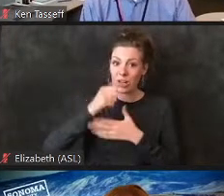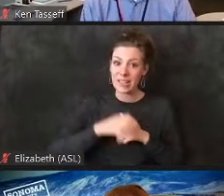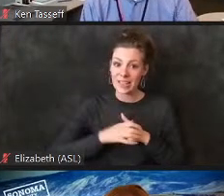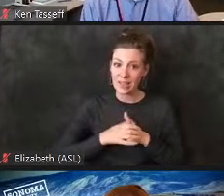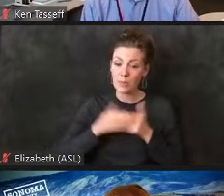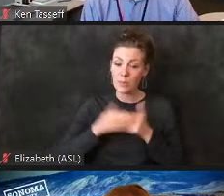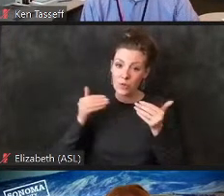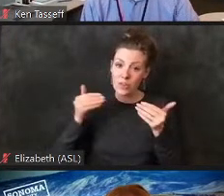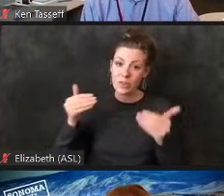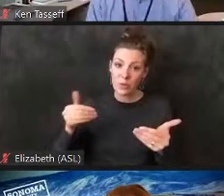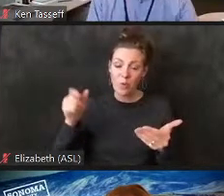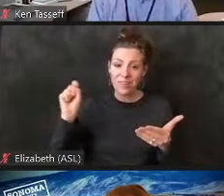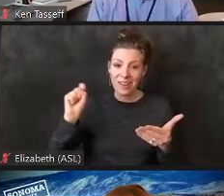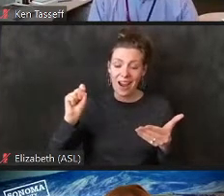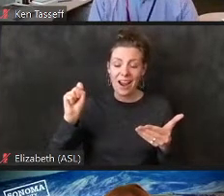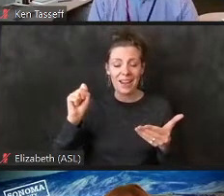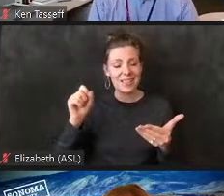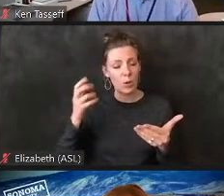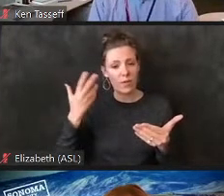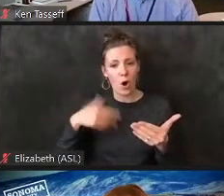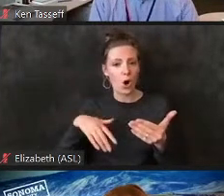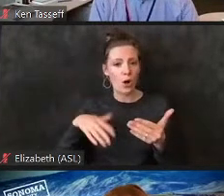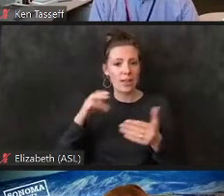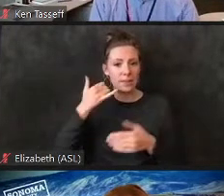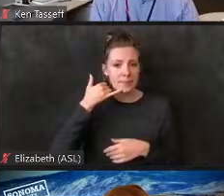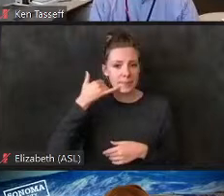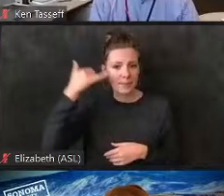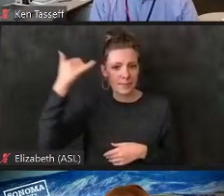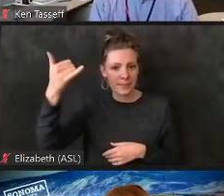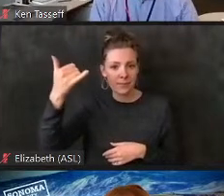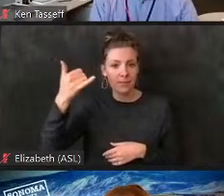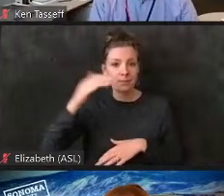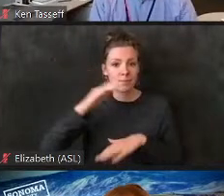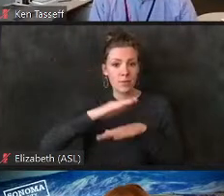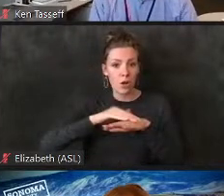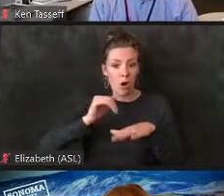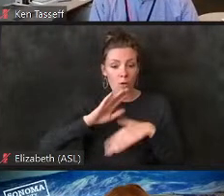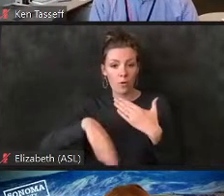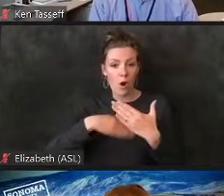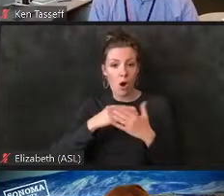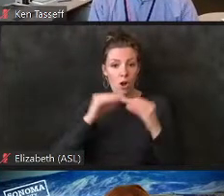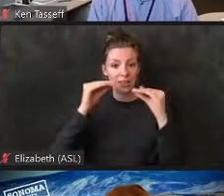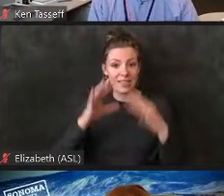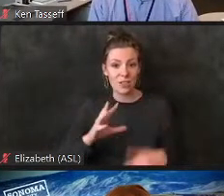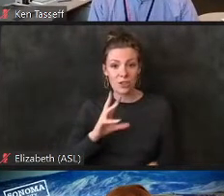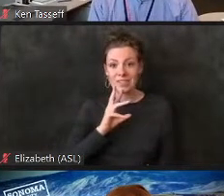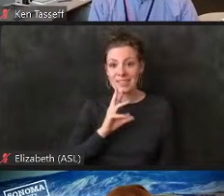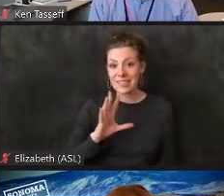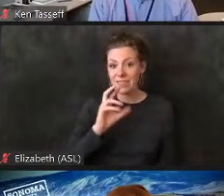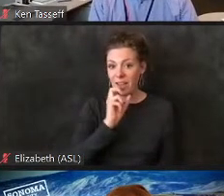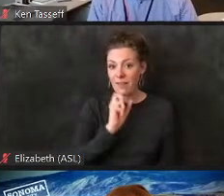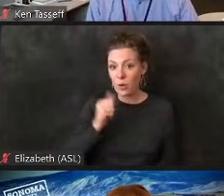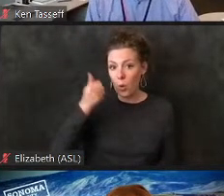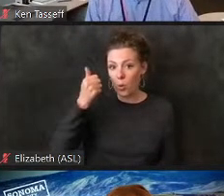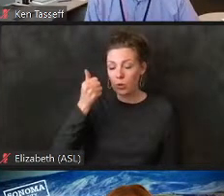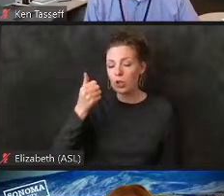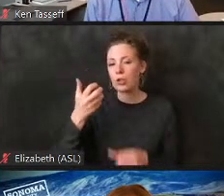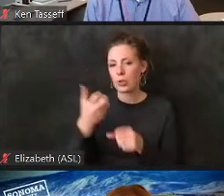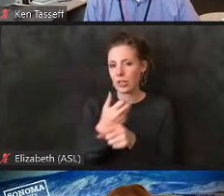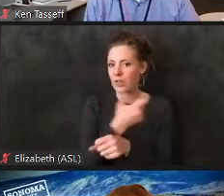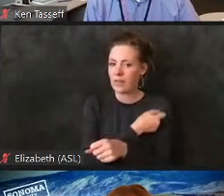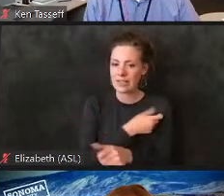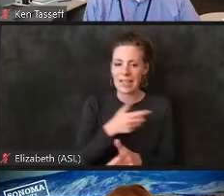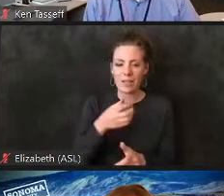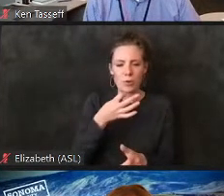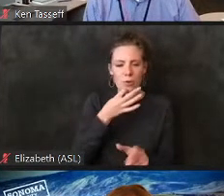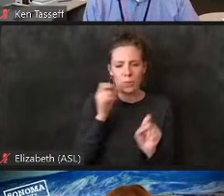Sabemos que los maestros y personas de las escuelas son personas de alta prioridad también, pero nos estamos tratando